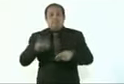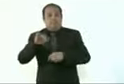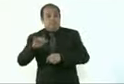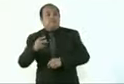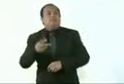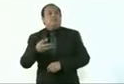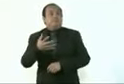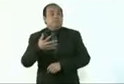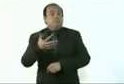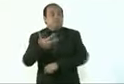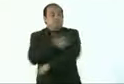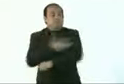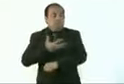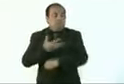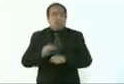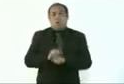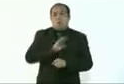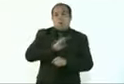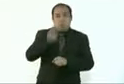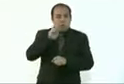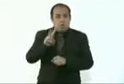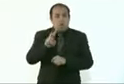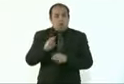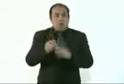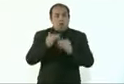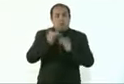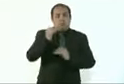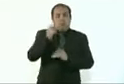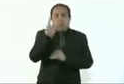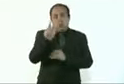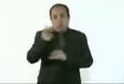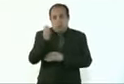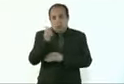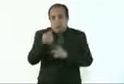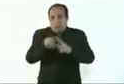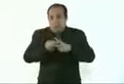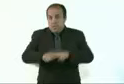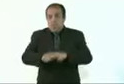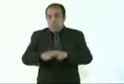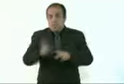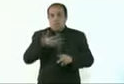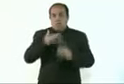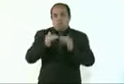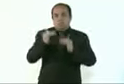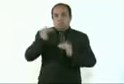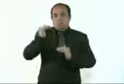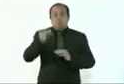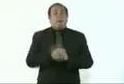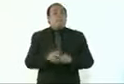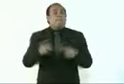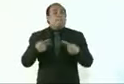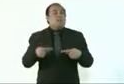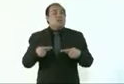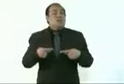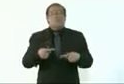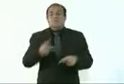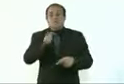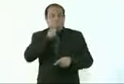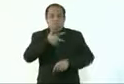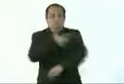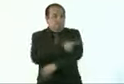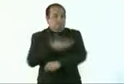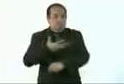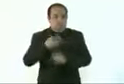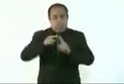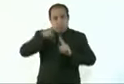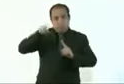que el incremento que hemos visto a partir del 2 de enero, pues es un incremento principalmente en la tasa de hospitalización para personas no vacunadas. Y esto